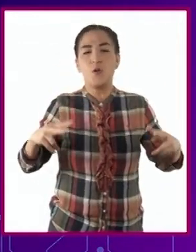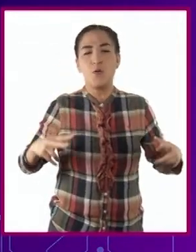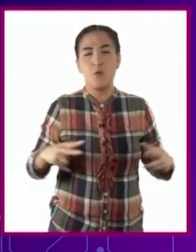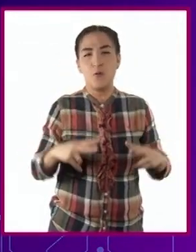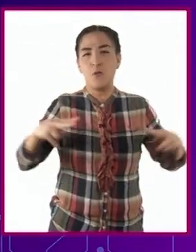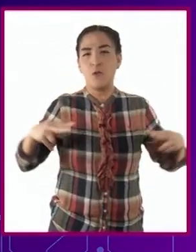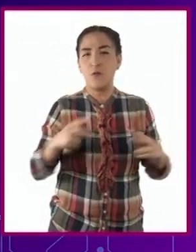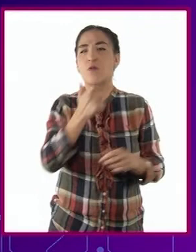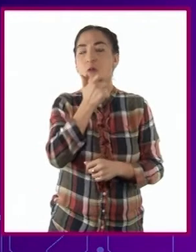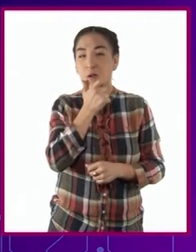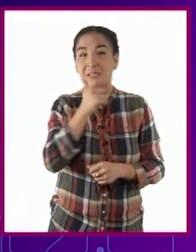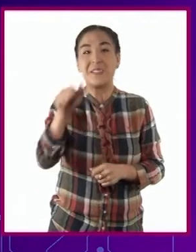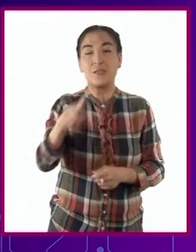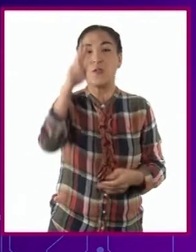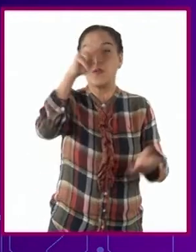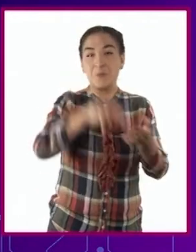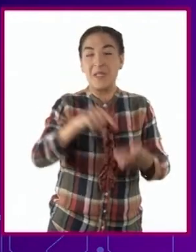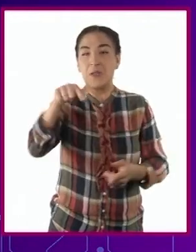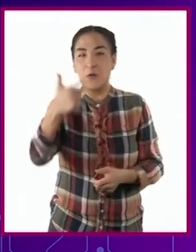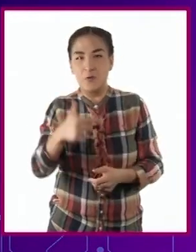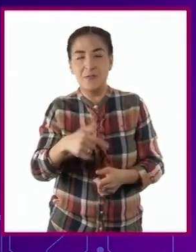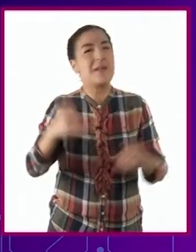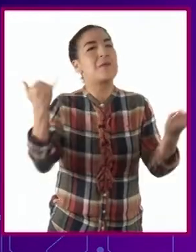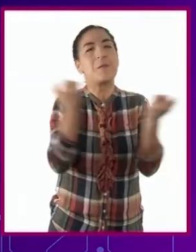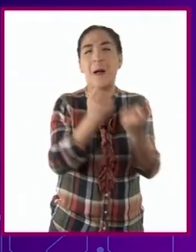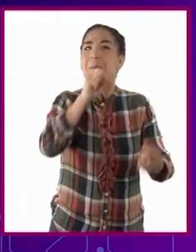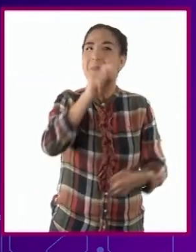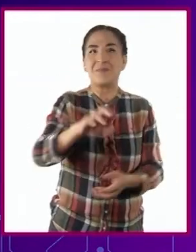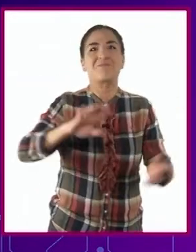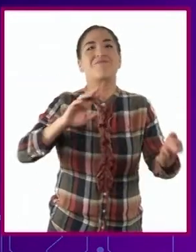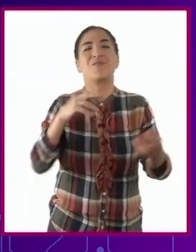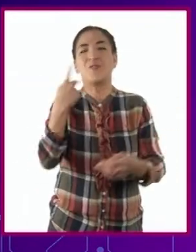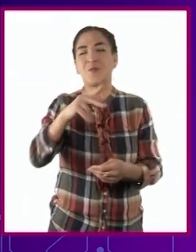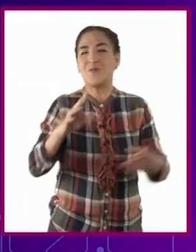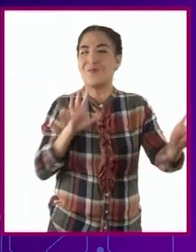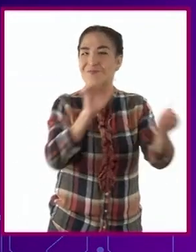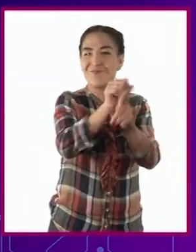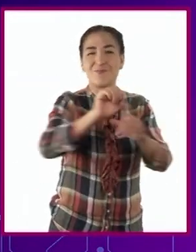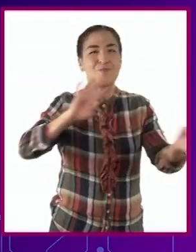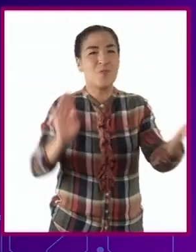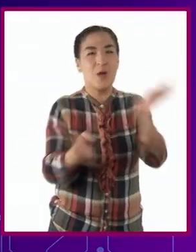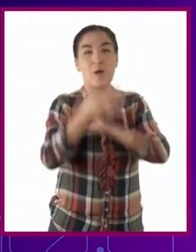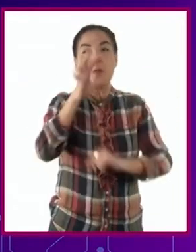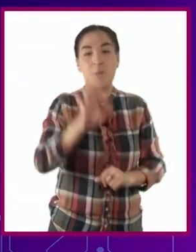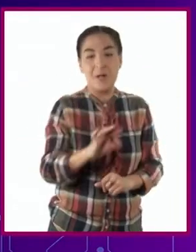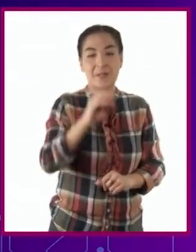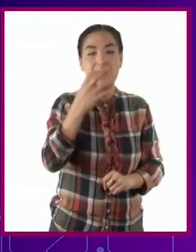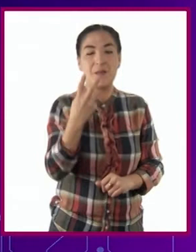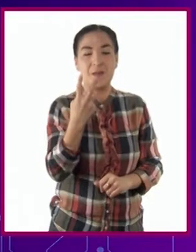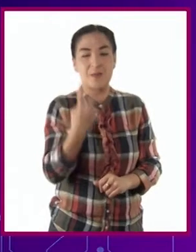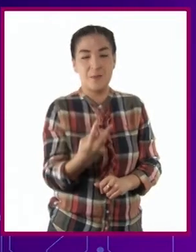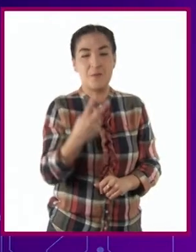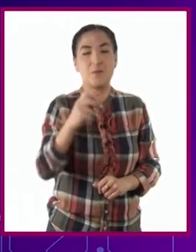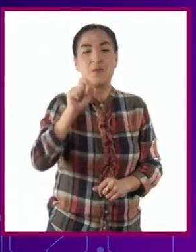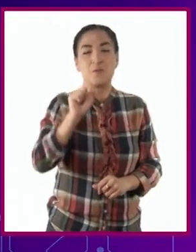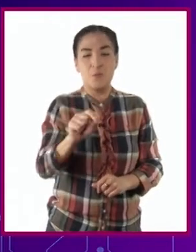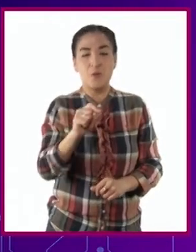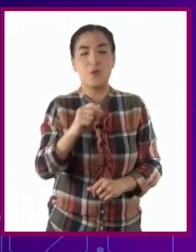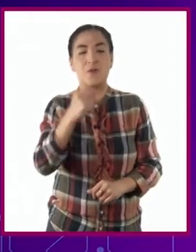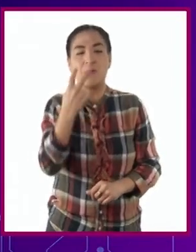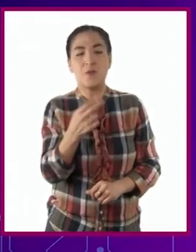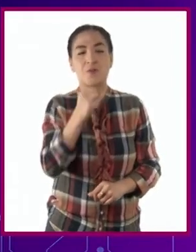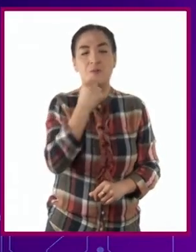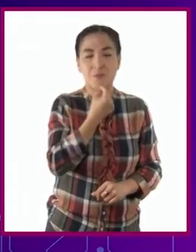2012, una vez más se estableció un récord mundial con 40.82 segundos. ¿Para qué? En los